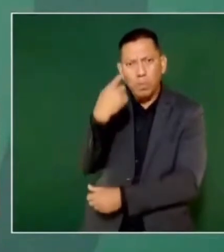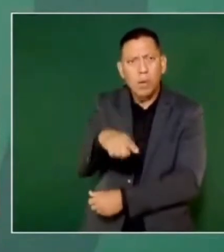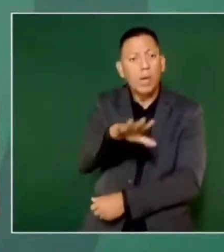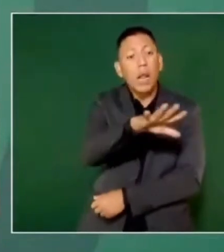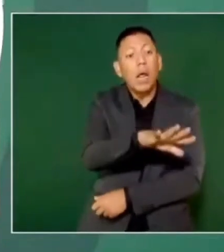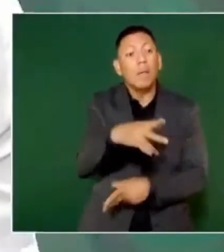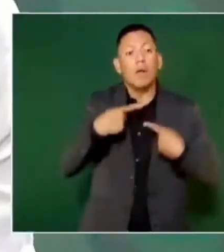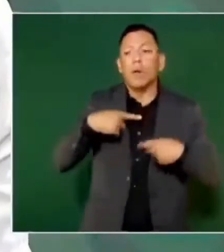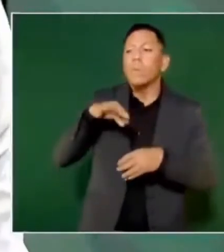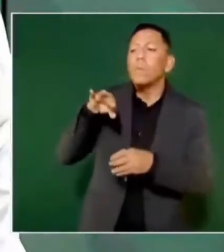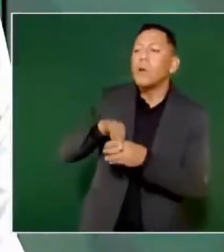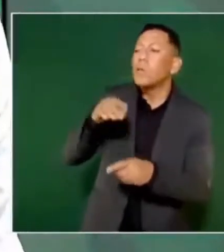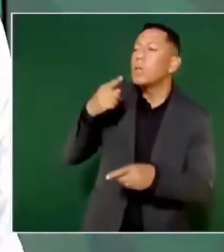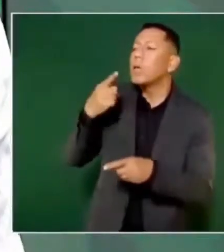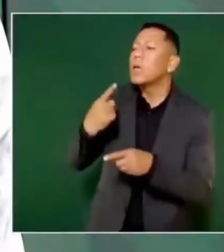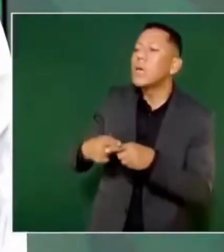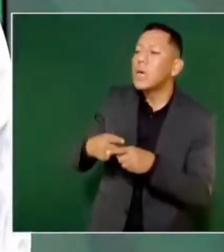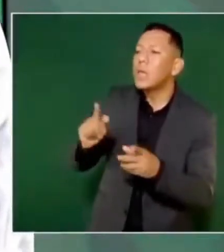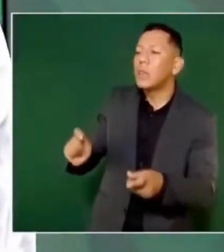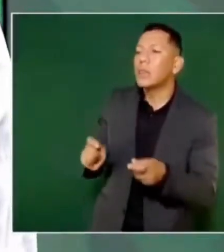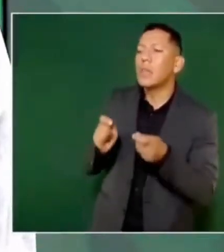porque es